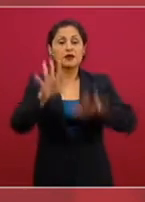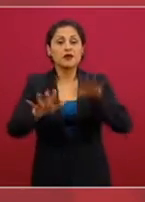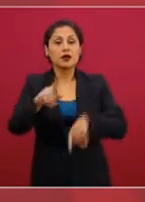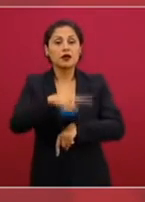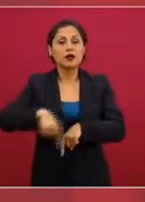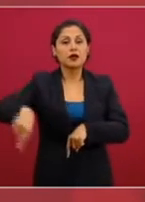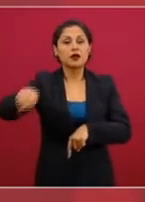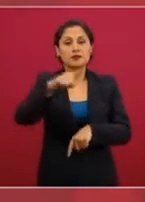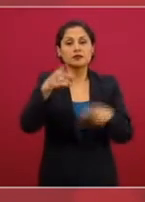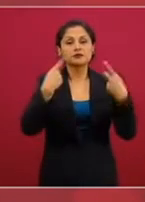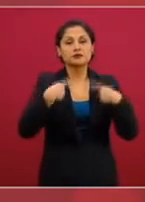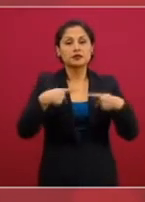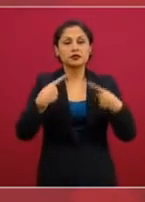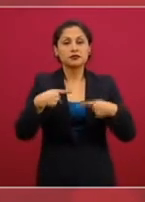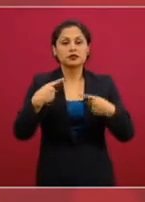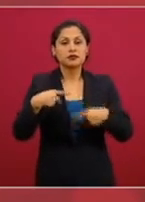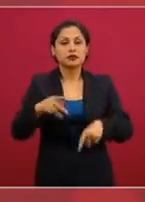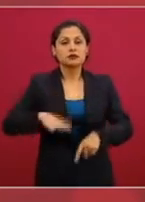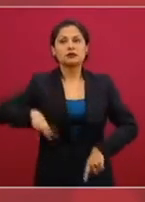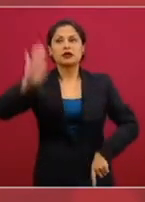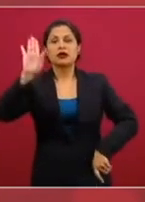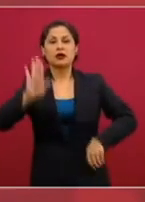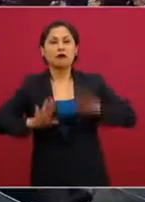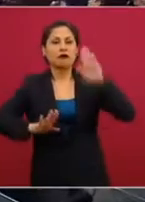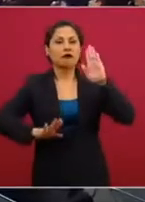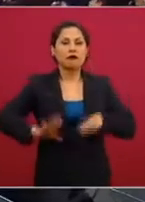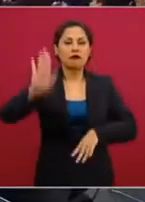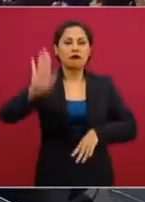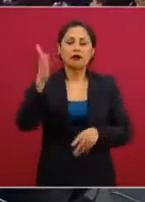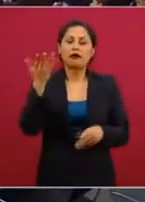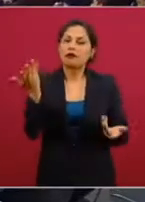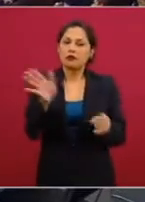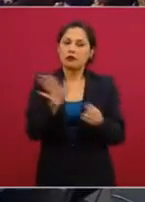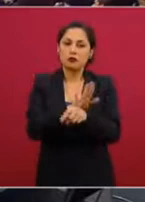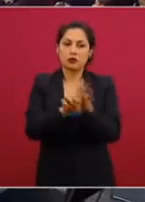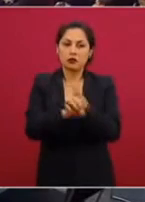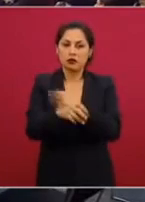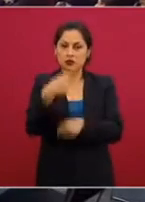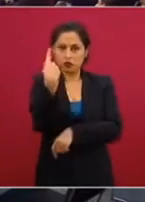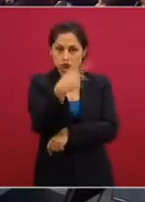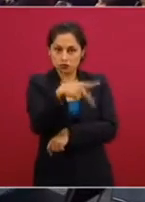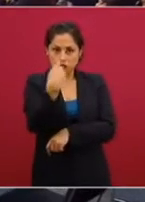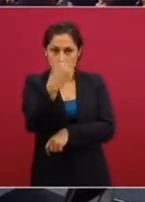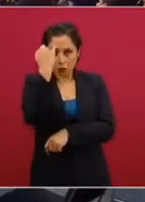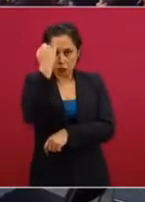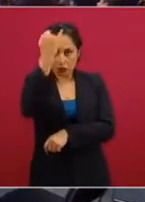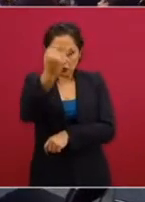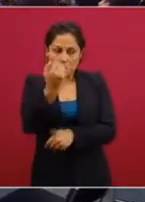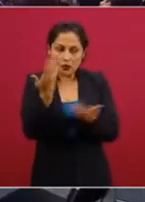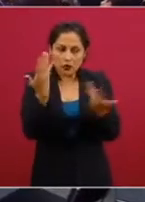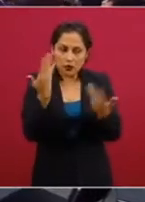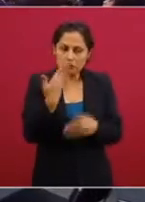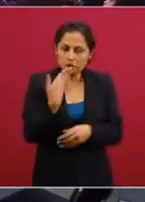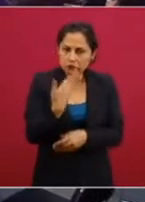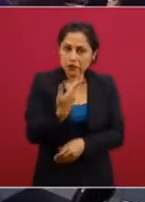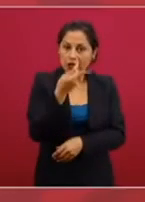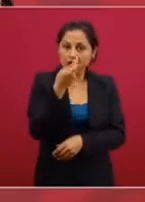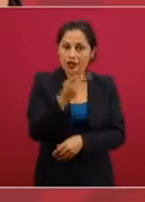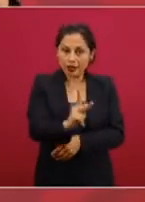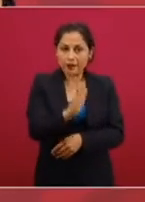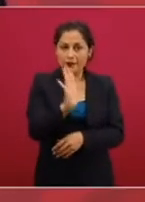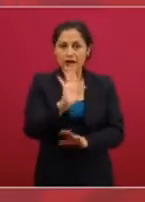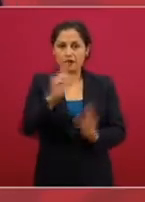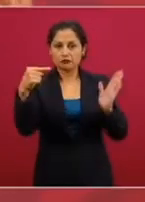del ciudadano, cuando los elementos fundamentales para reducir masivamente la movilidad están